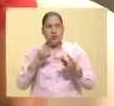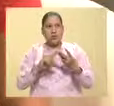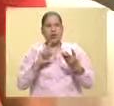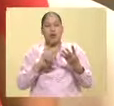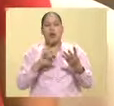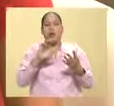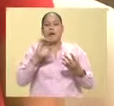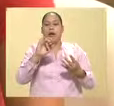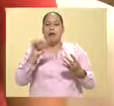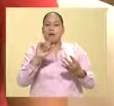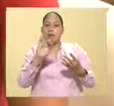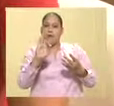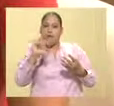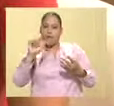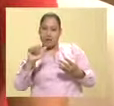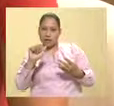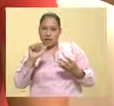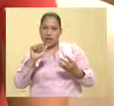frank